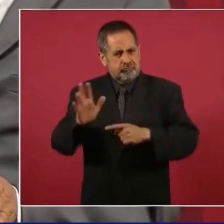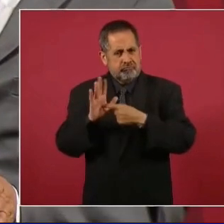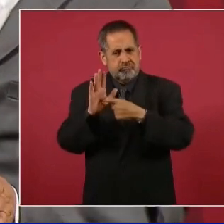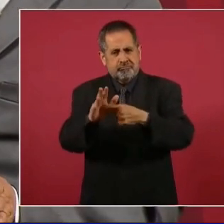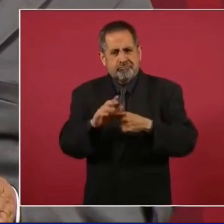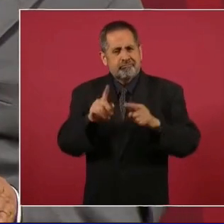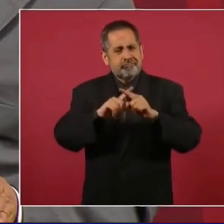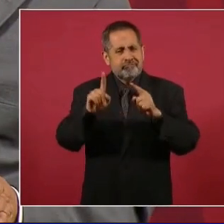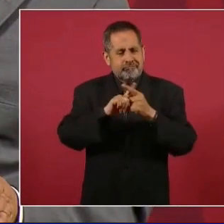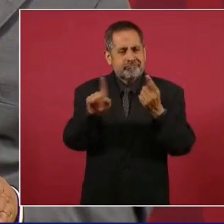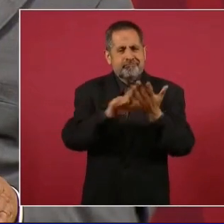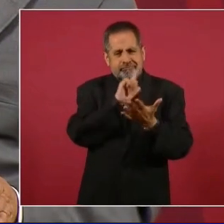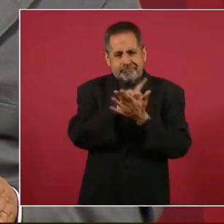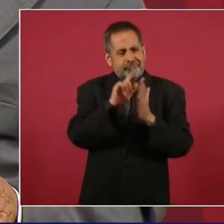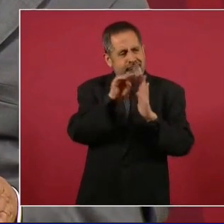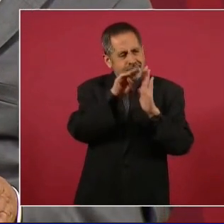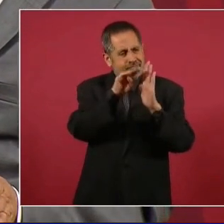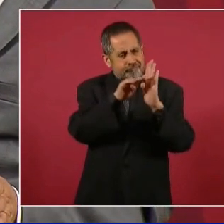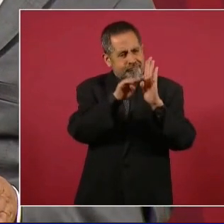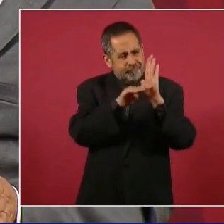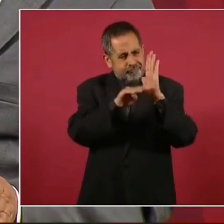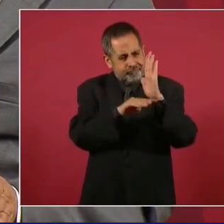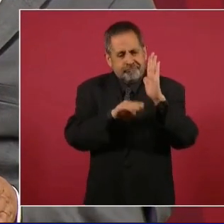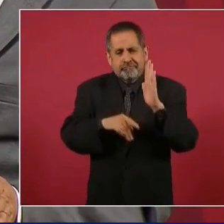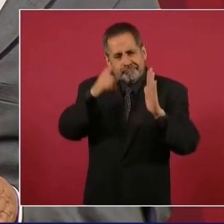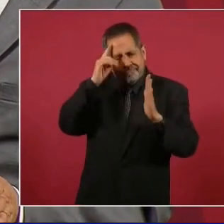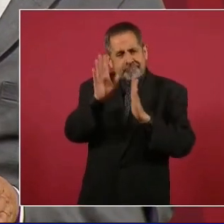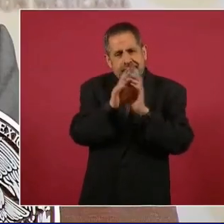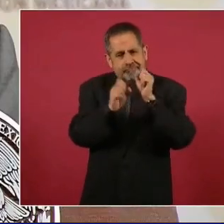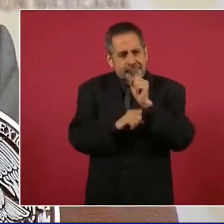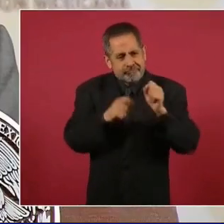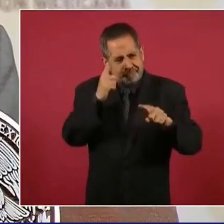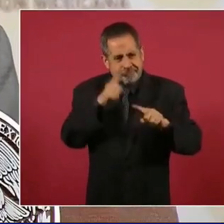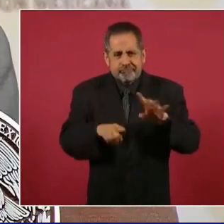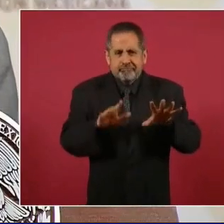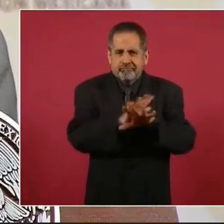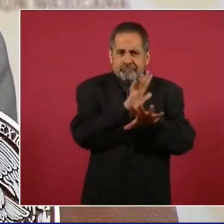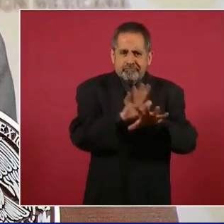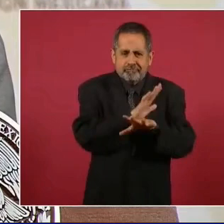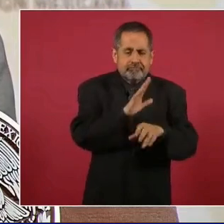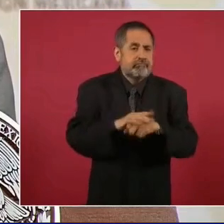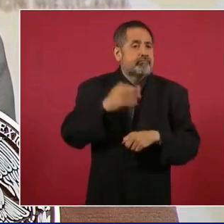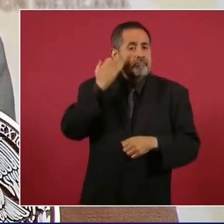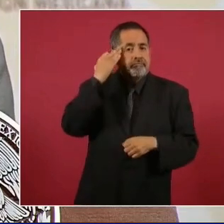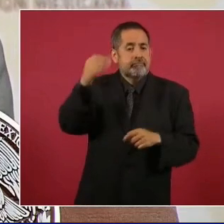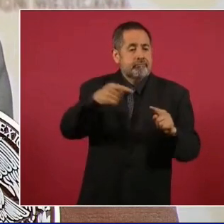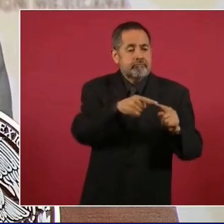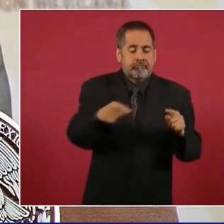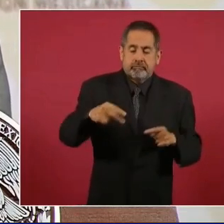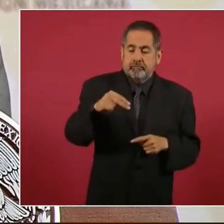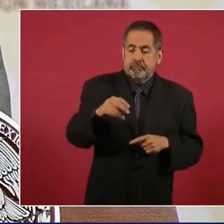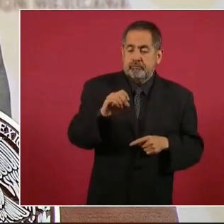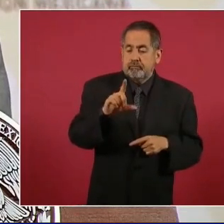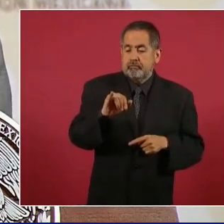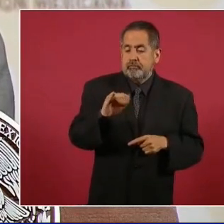todas las reformas que hicieron a la Constitución en el periodo neoliberal,